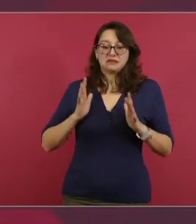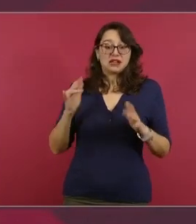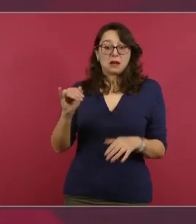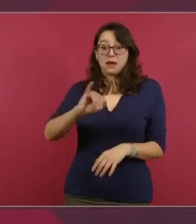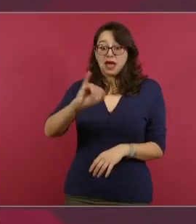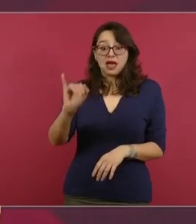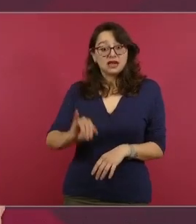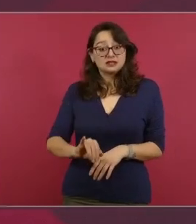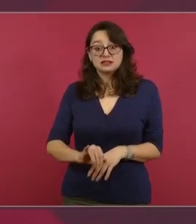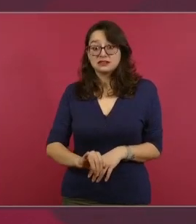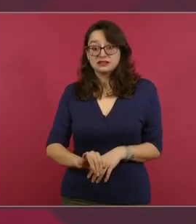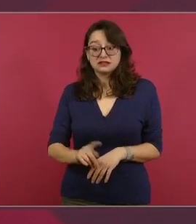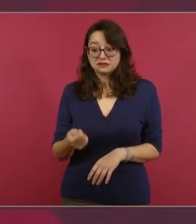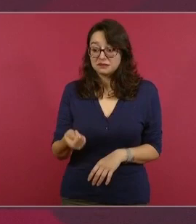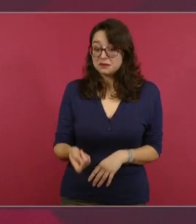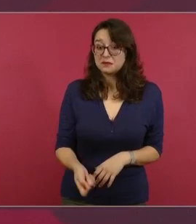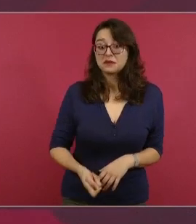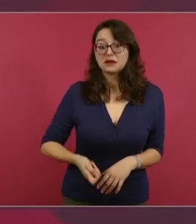Entonces sí,